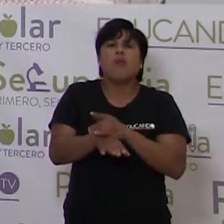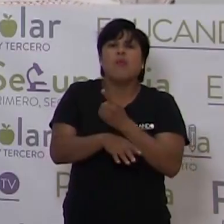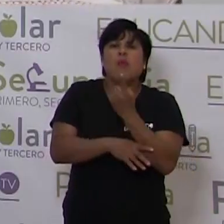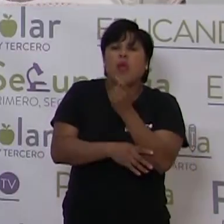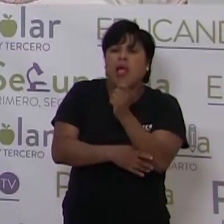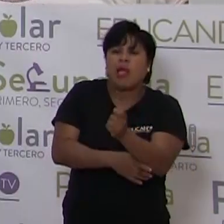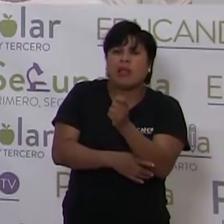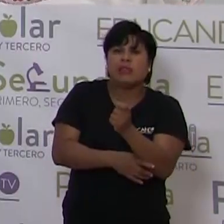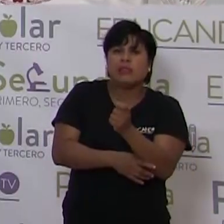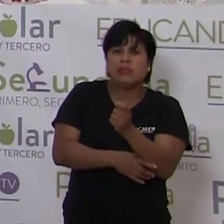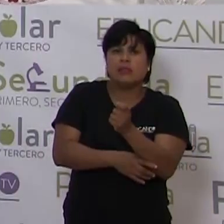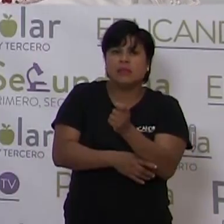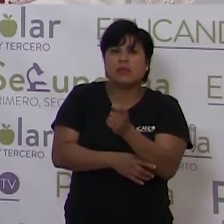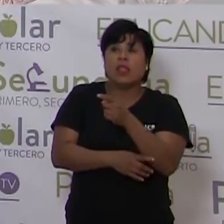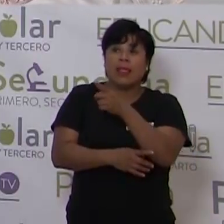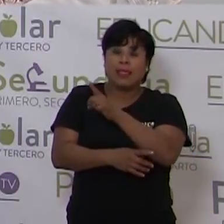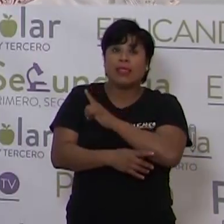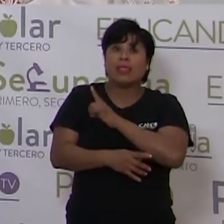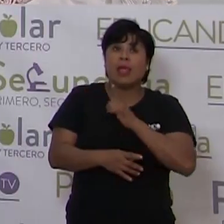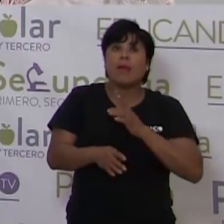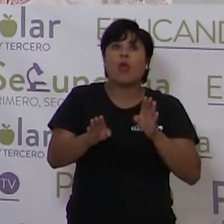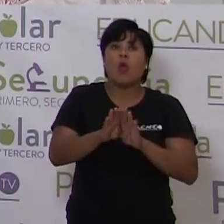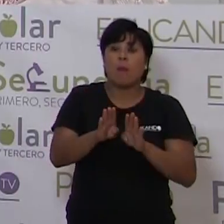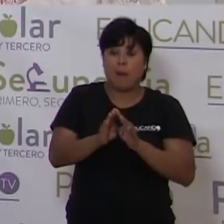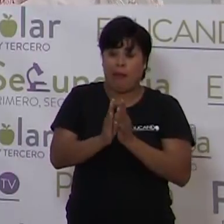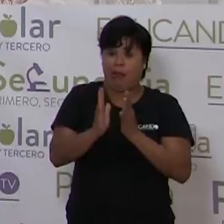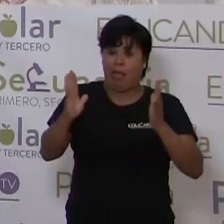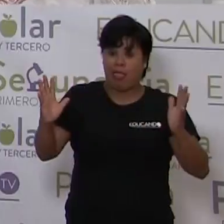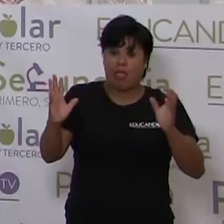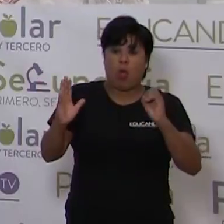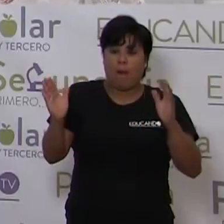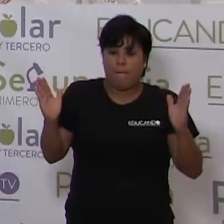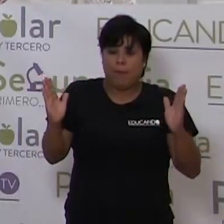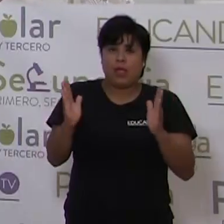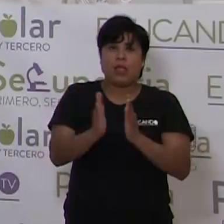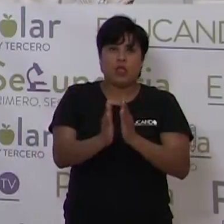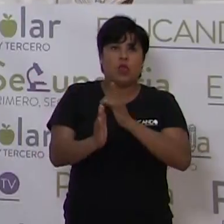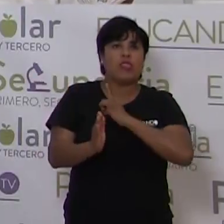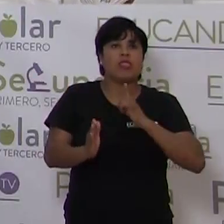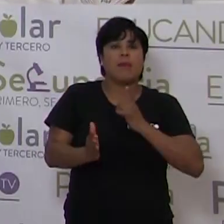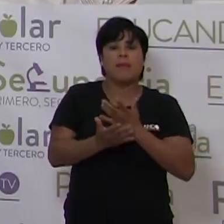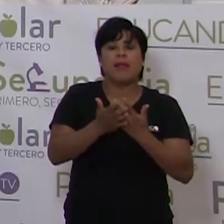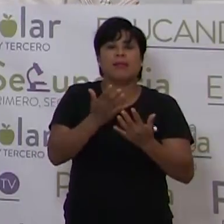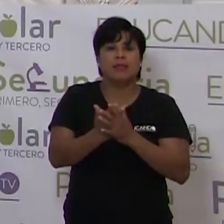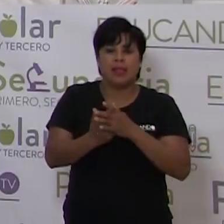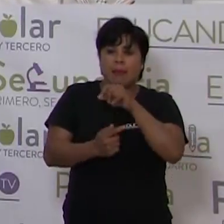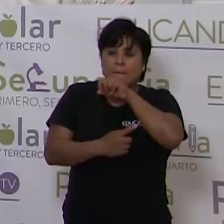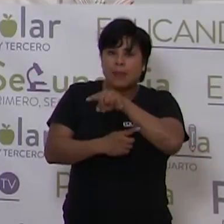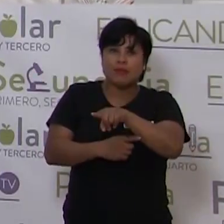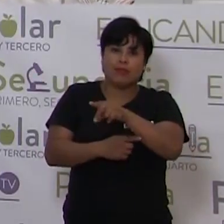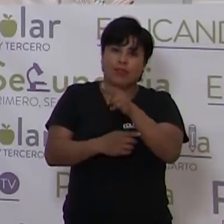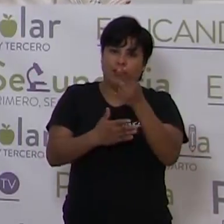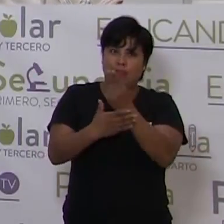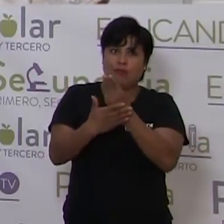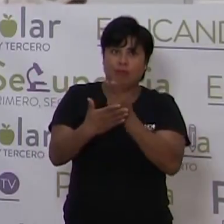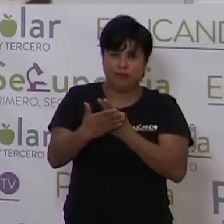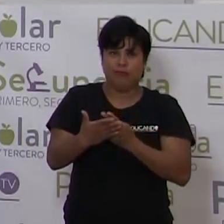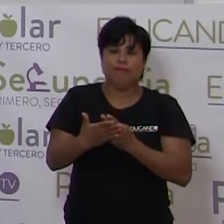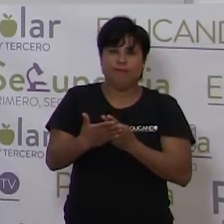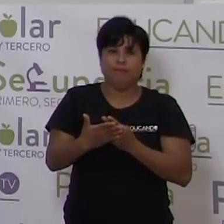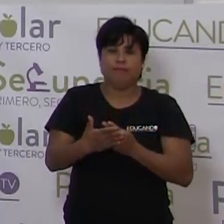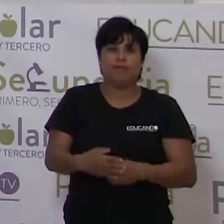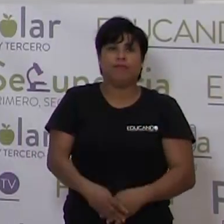la razón me va a decir qué tan grande o qué tan pequeño quiero dibujar de nuevo estas figuras.